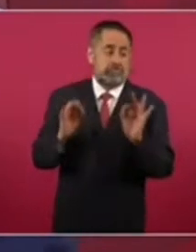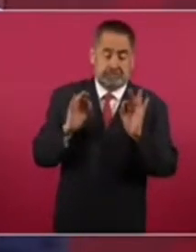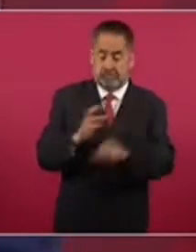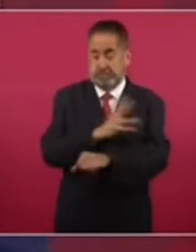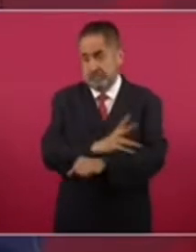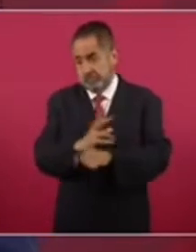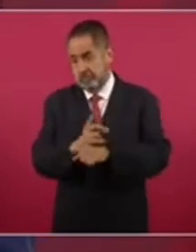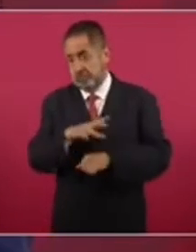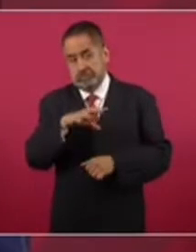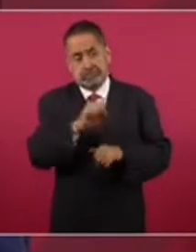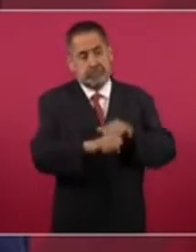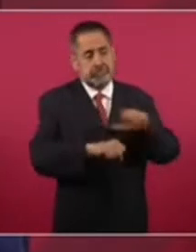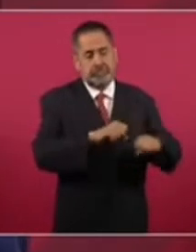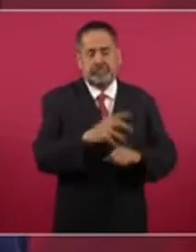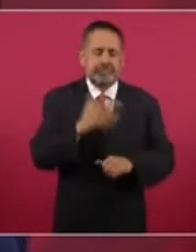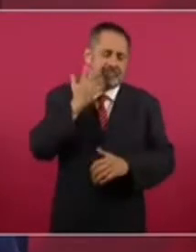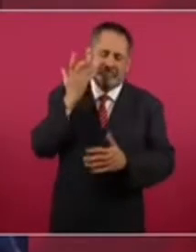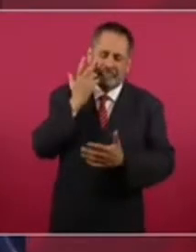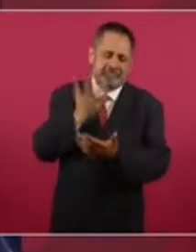y todo era